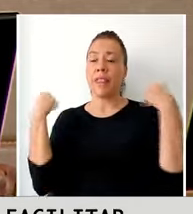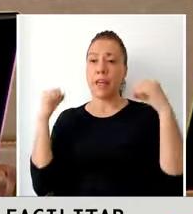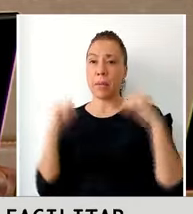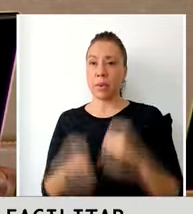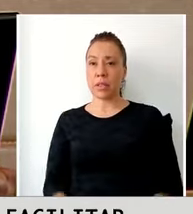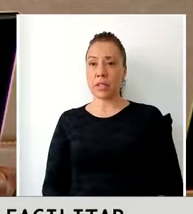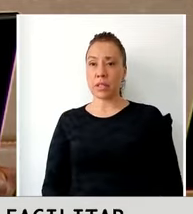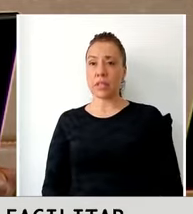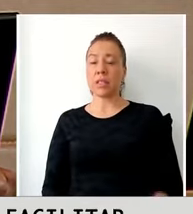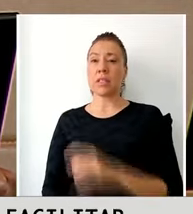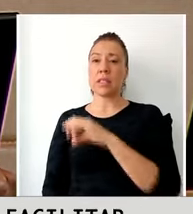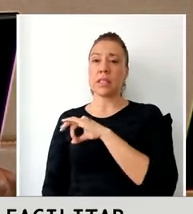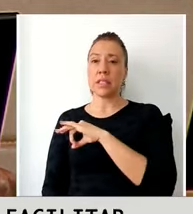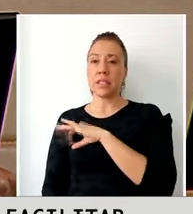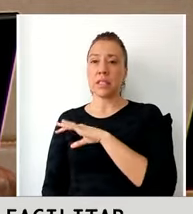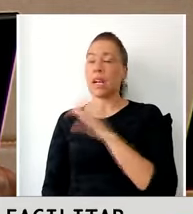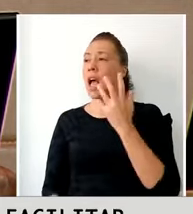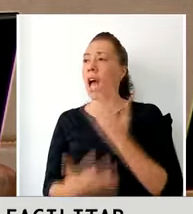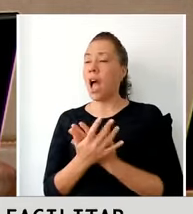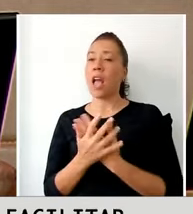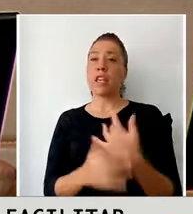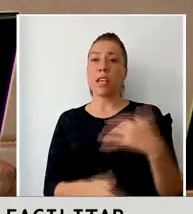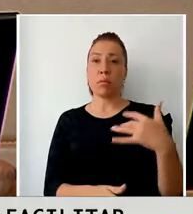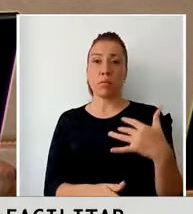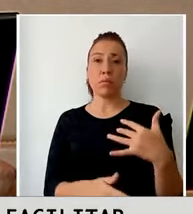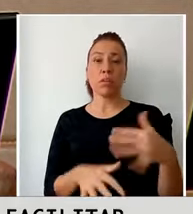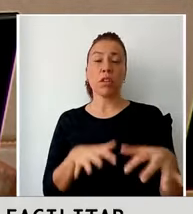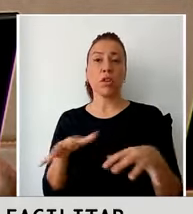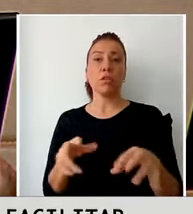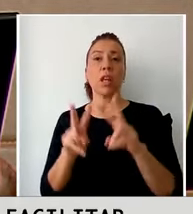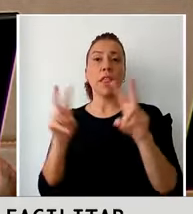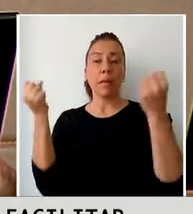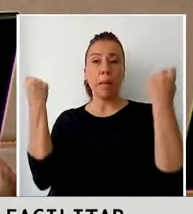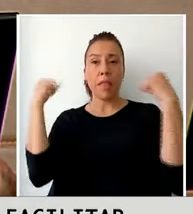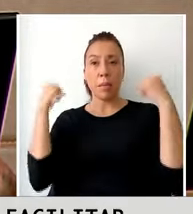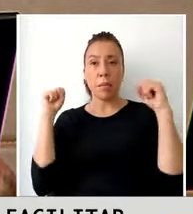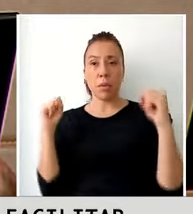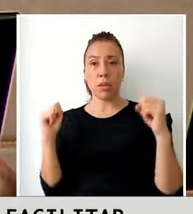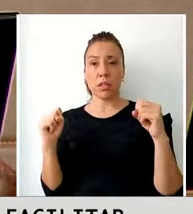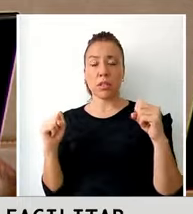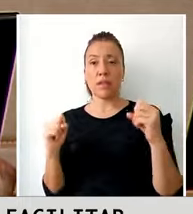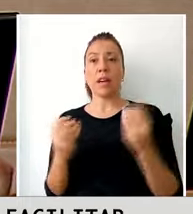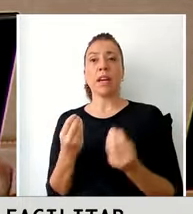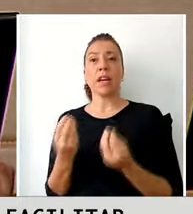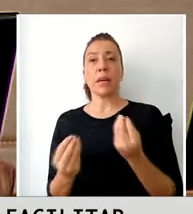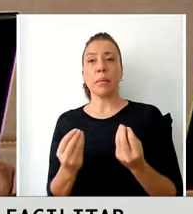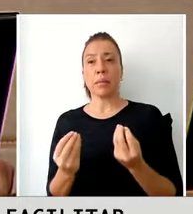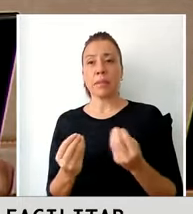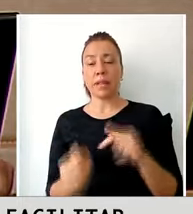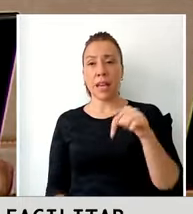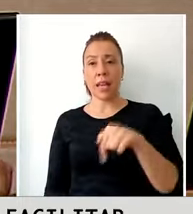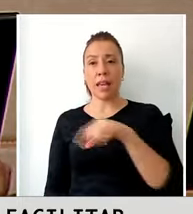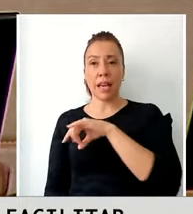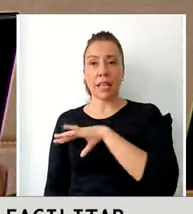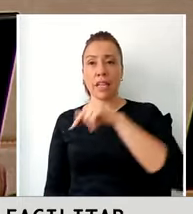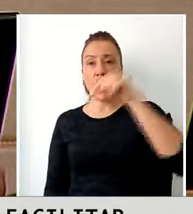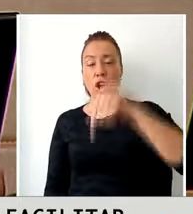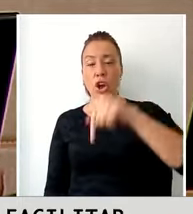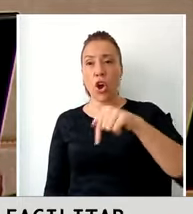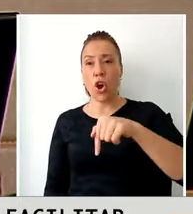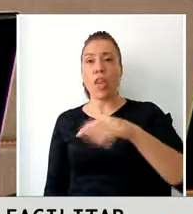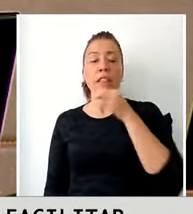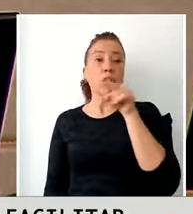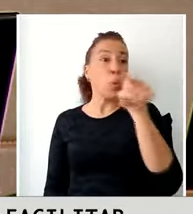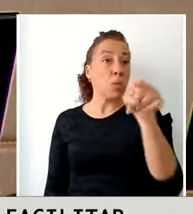tiene grandes potencialidad en términos deportivo Lo que sucede es que en Chile hoy día se le dice usted